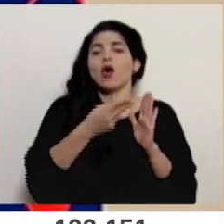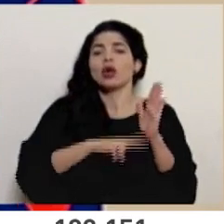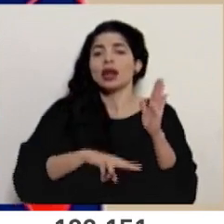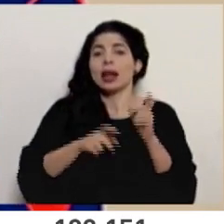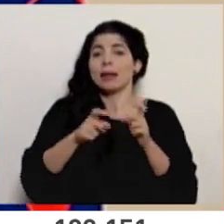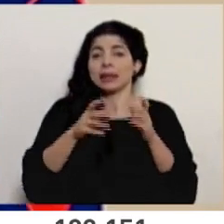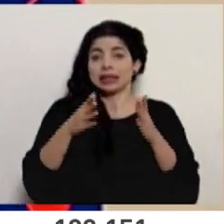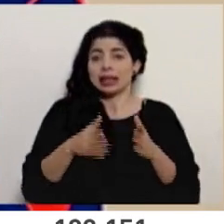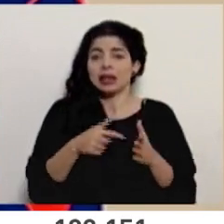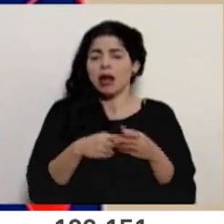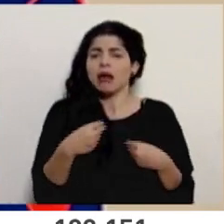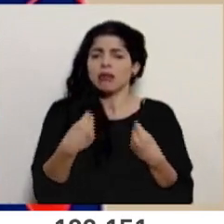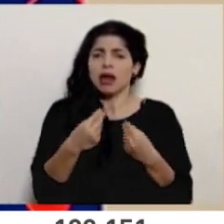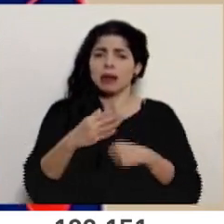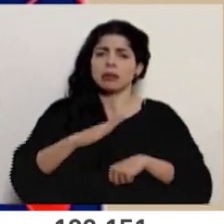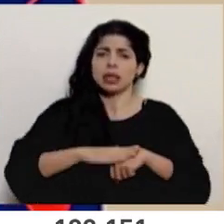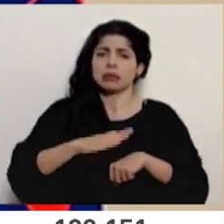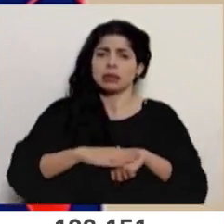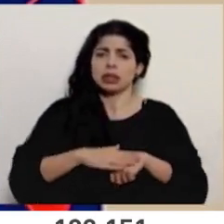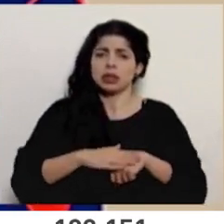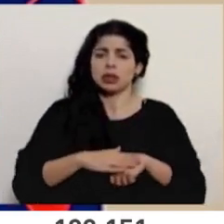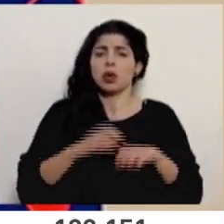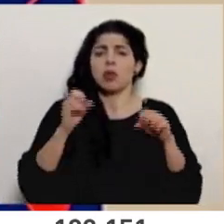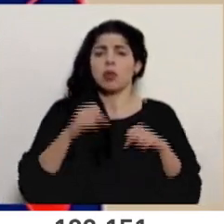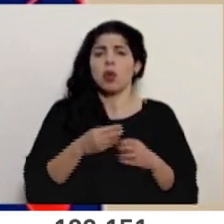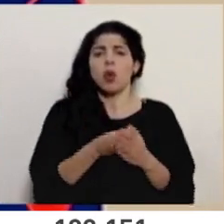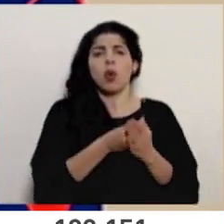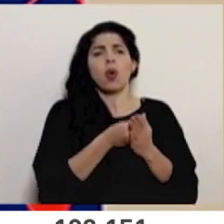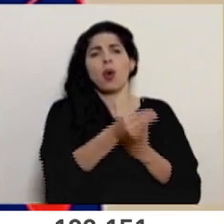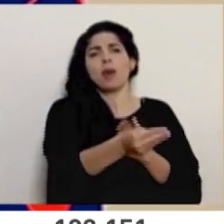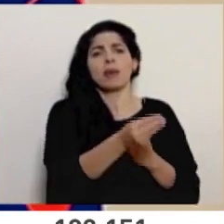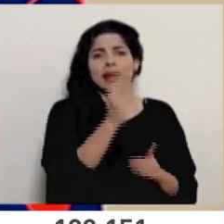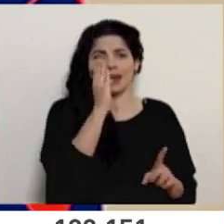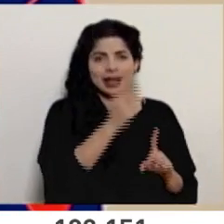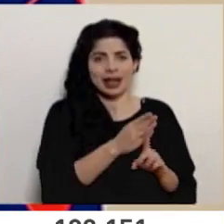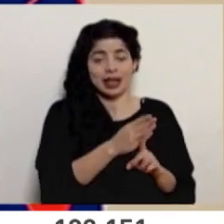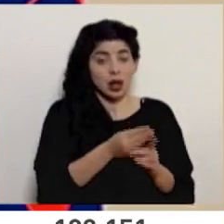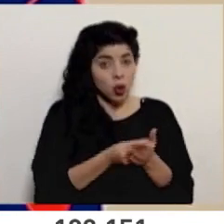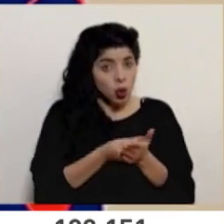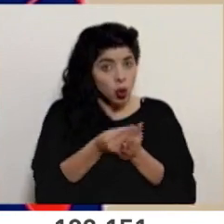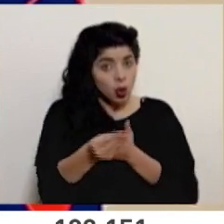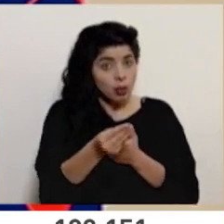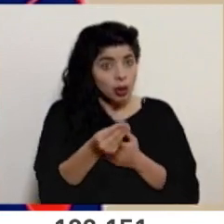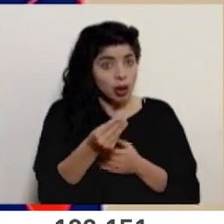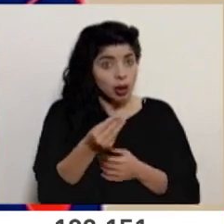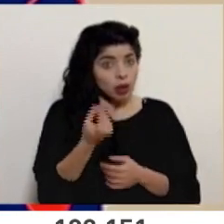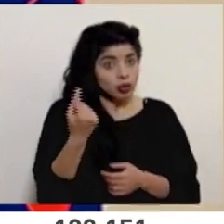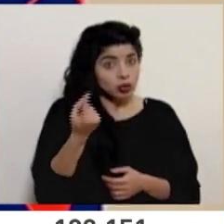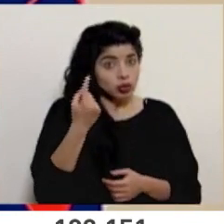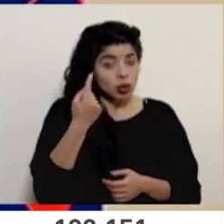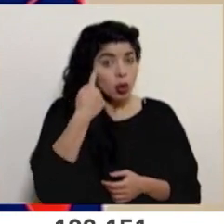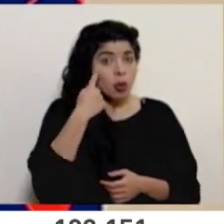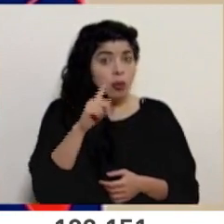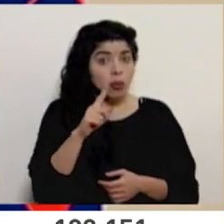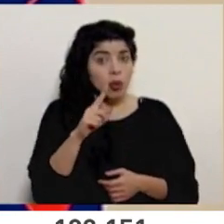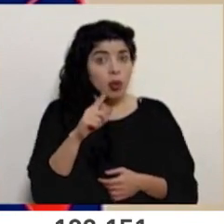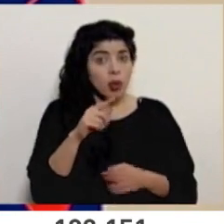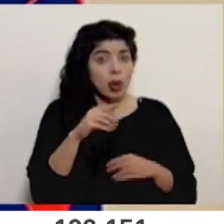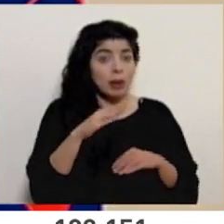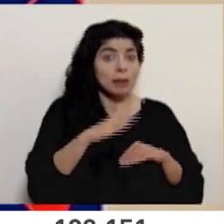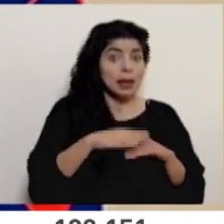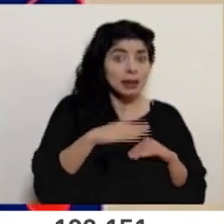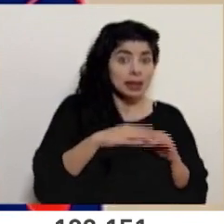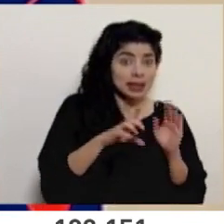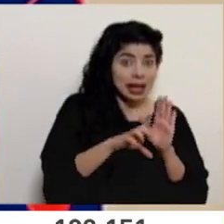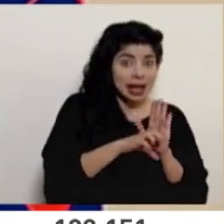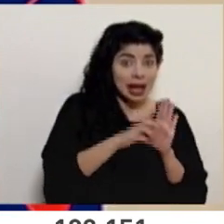Administrativa, permite hacer una compra directa. Y ojo que esto no es solamente en el marco de la vía de excepción, es decir, la